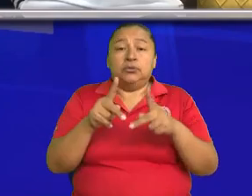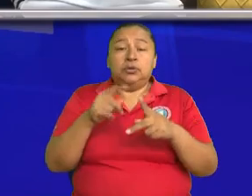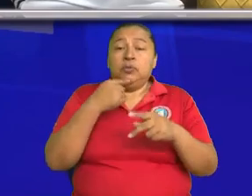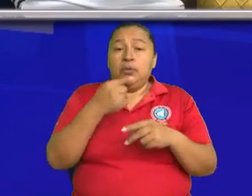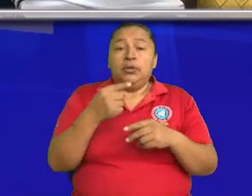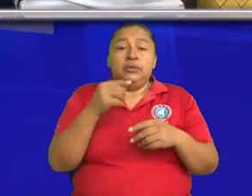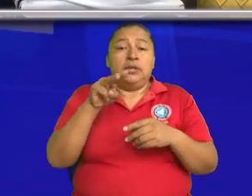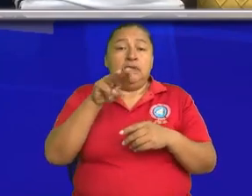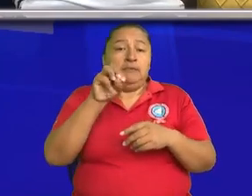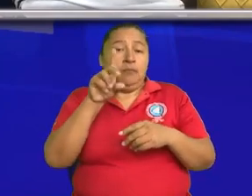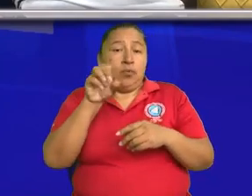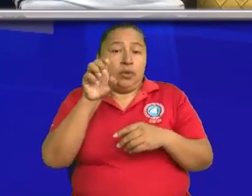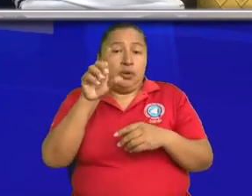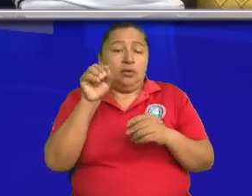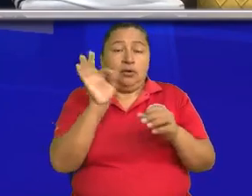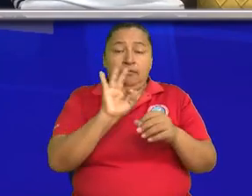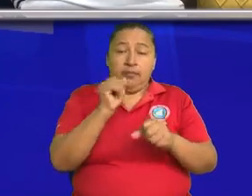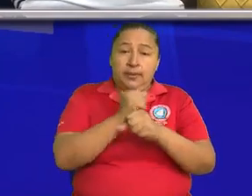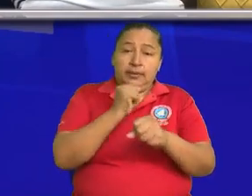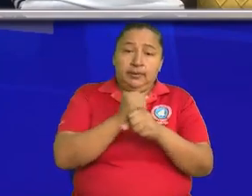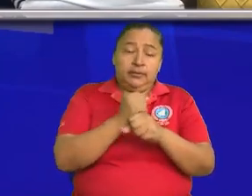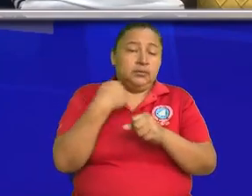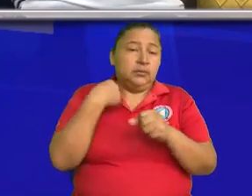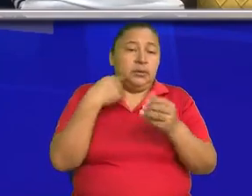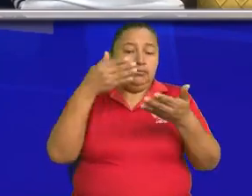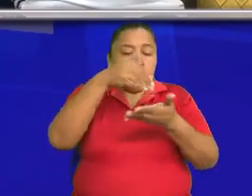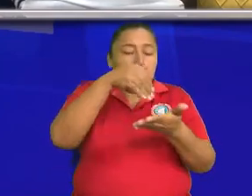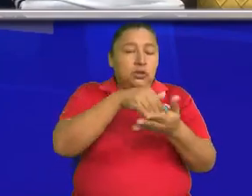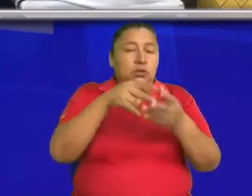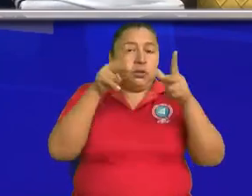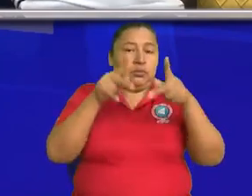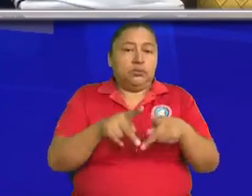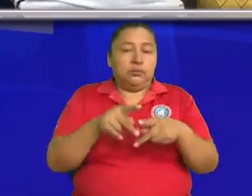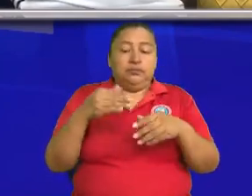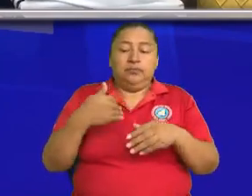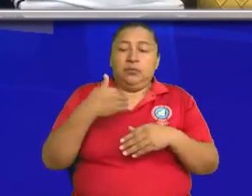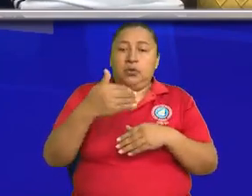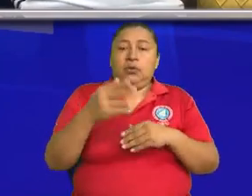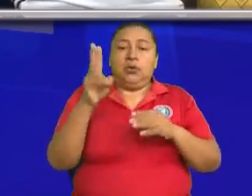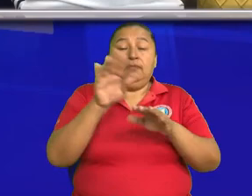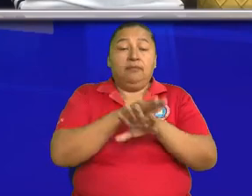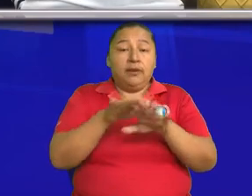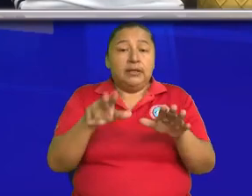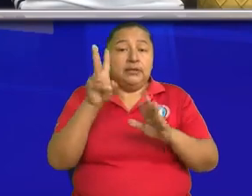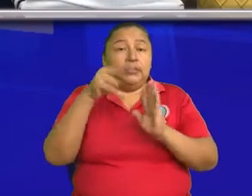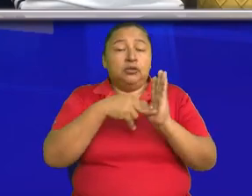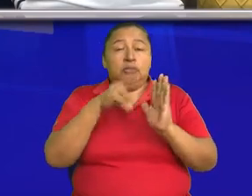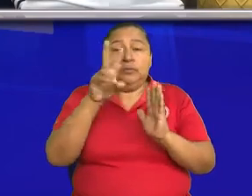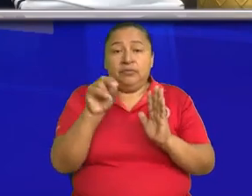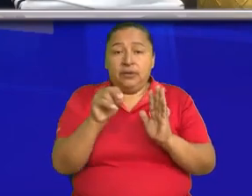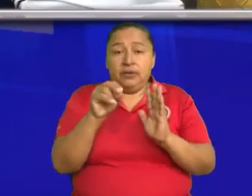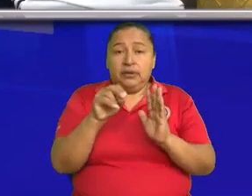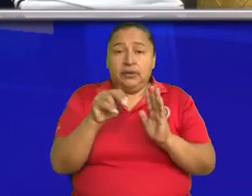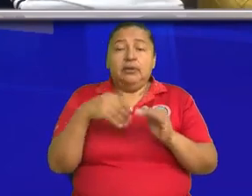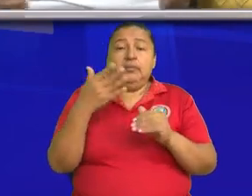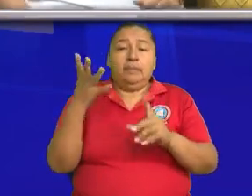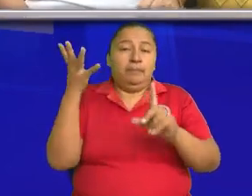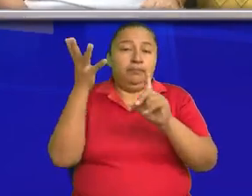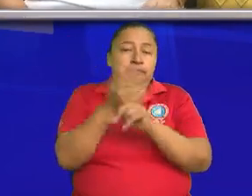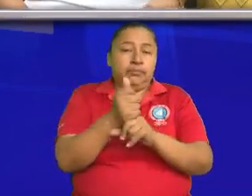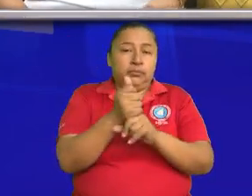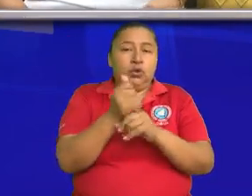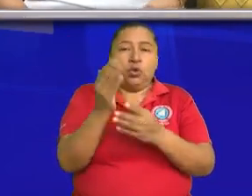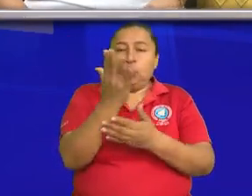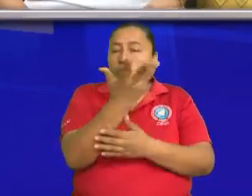nuestro modelo, ¿no? Entonces, vamos hacia ese 2021, a cerrar este 2020 cumpliendo con todos